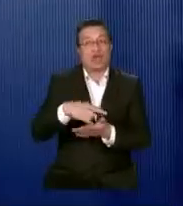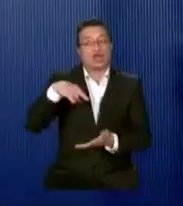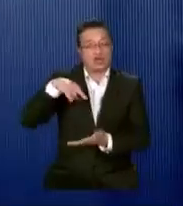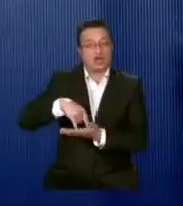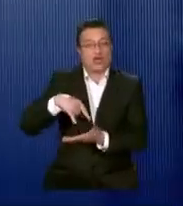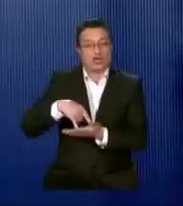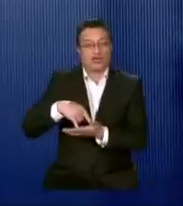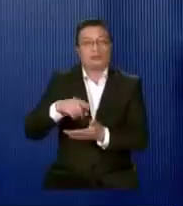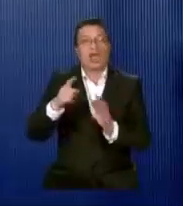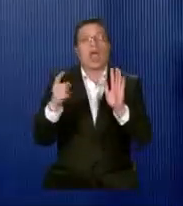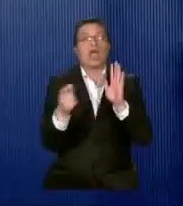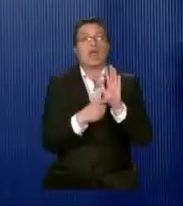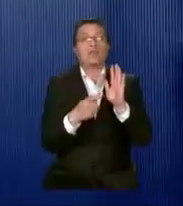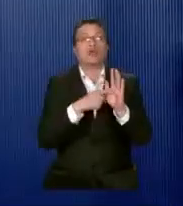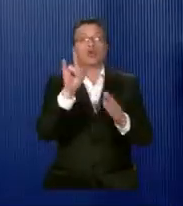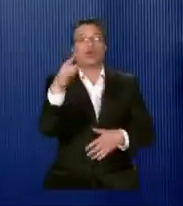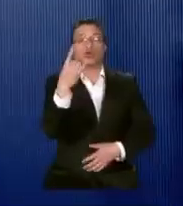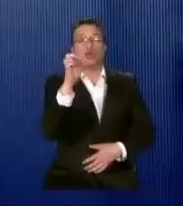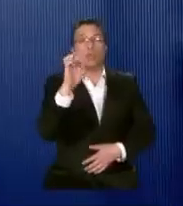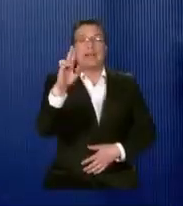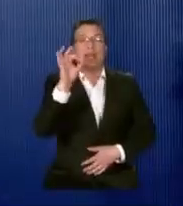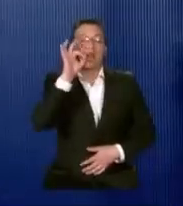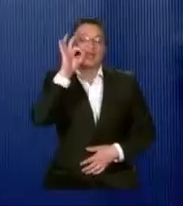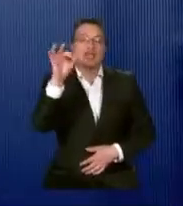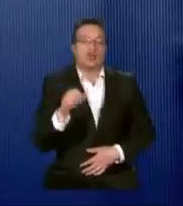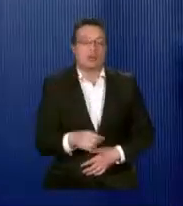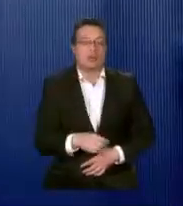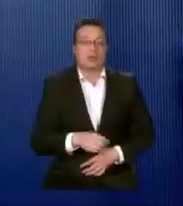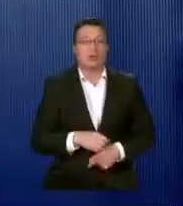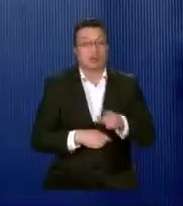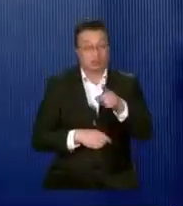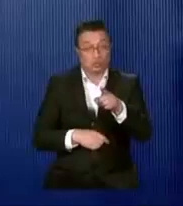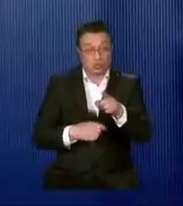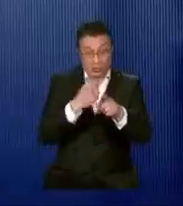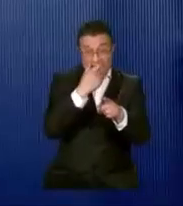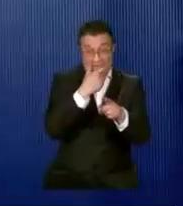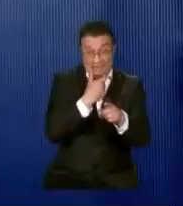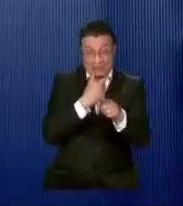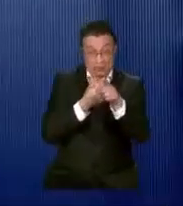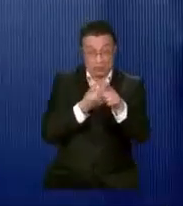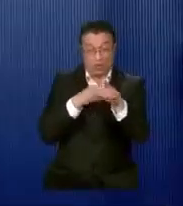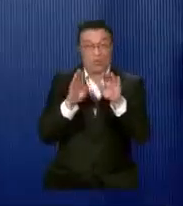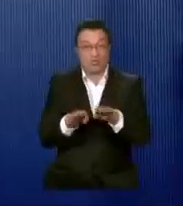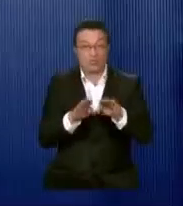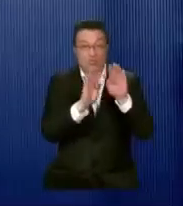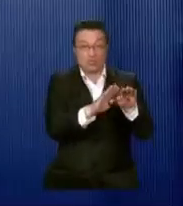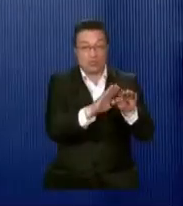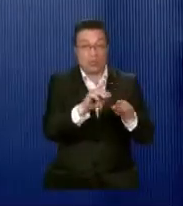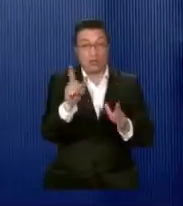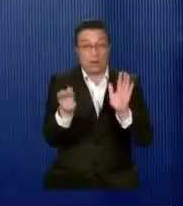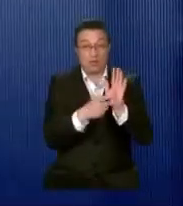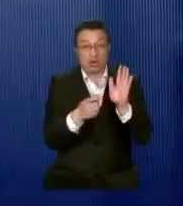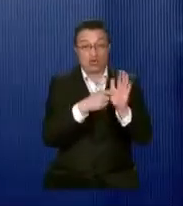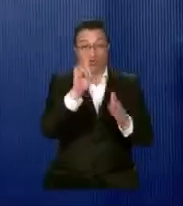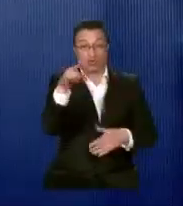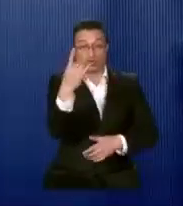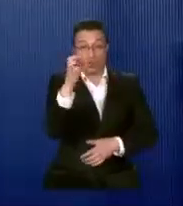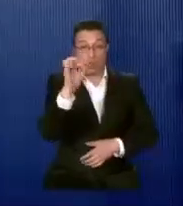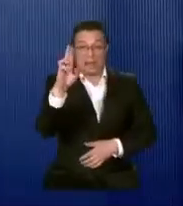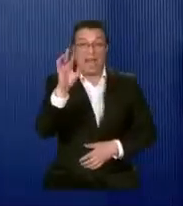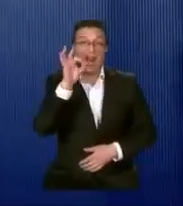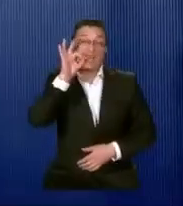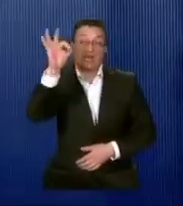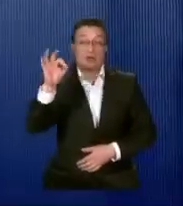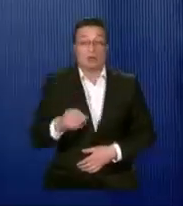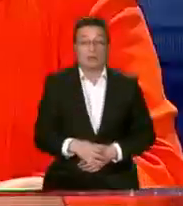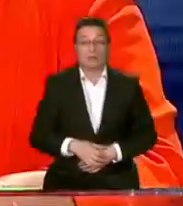Congreso, que es el impuesto a los superricos. Sebastián, ¿tú vas a estar a favor del impuesto a los superricos?